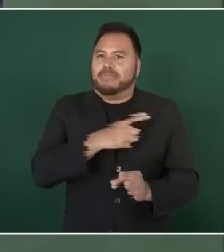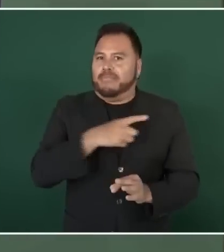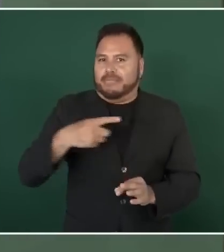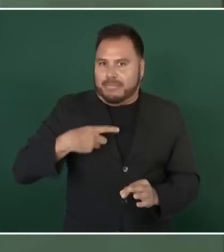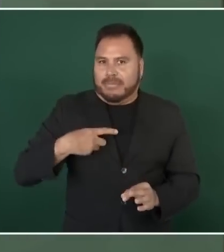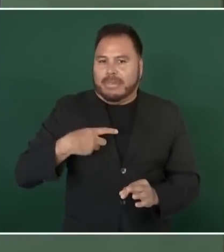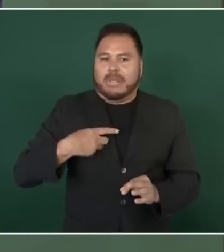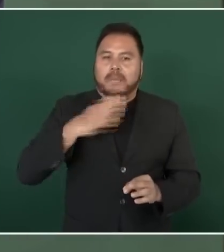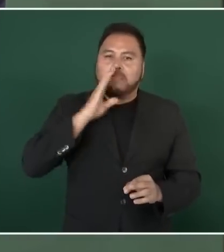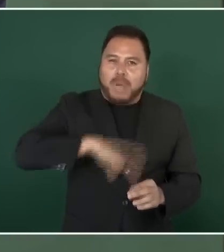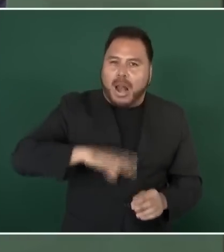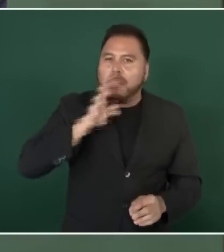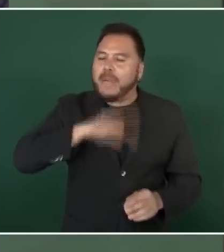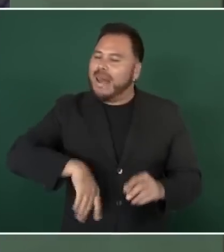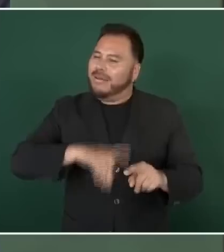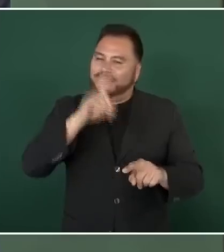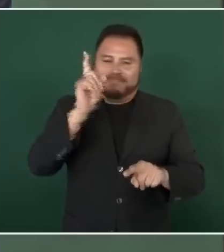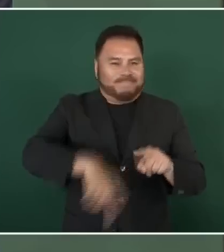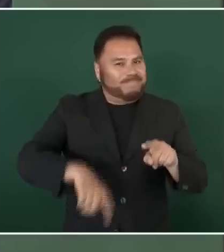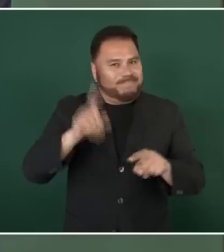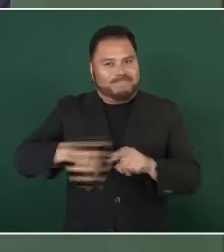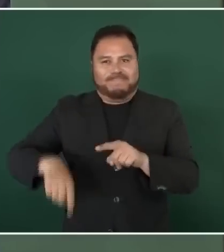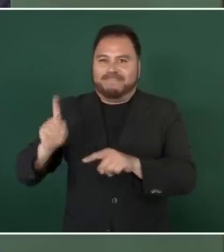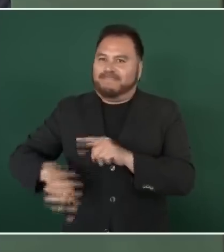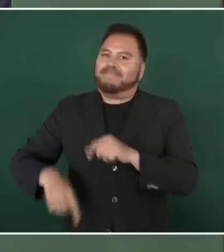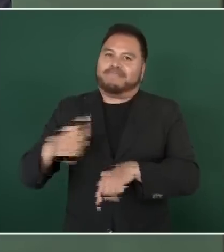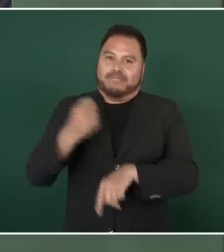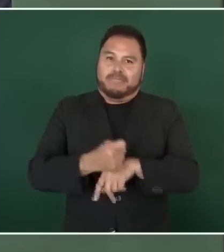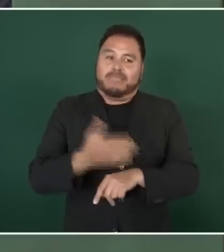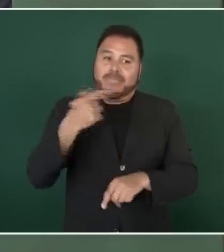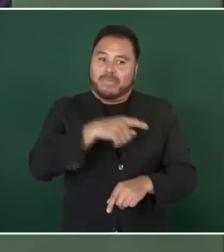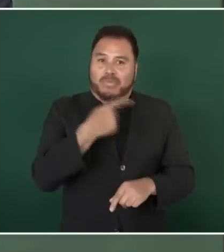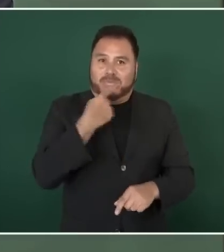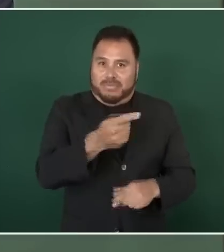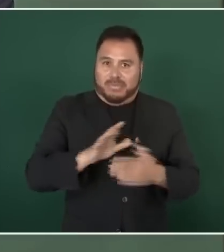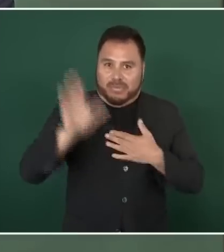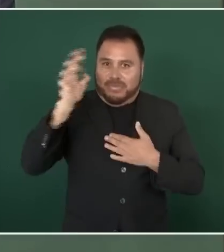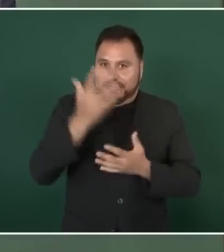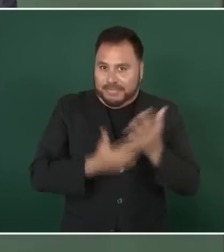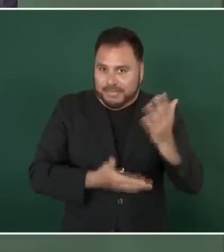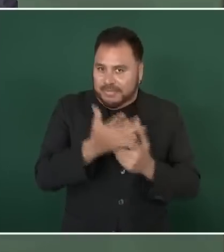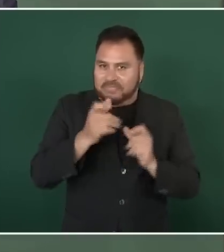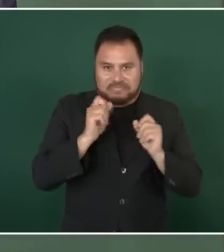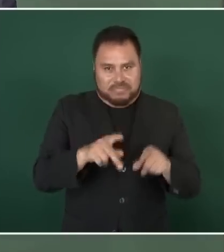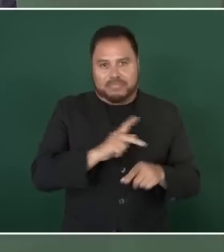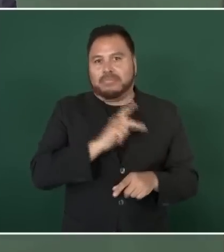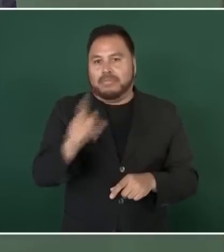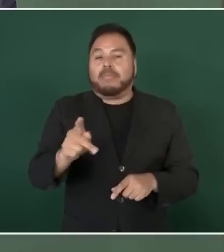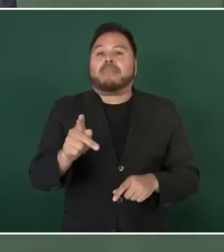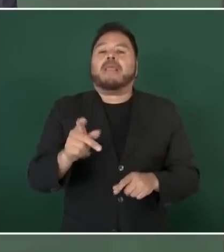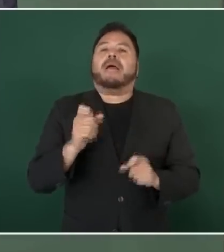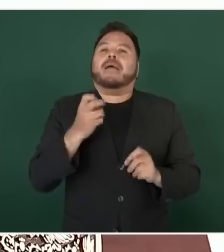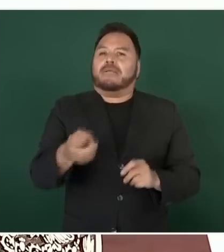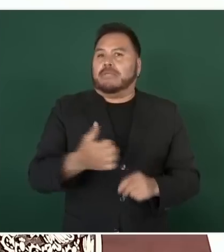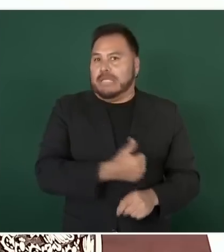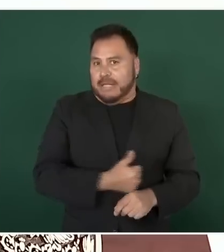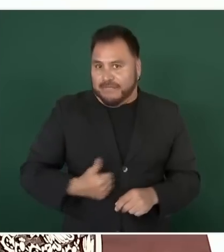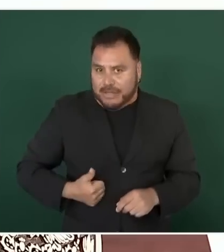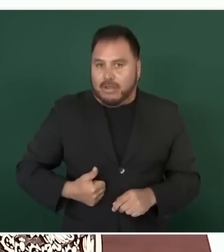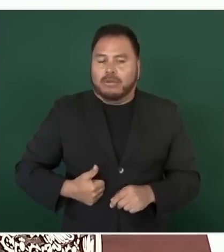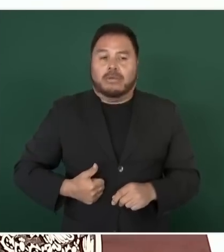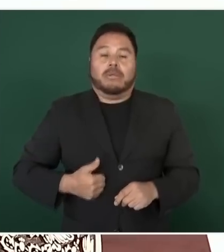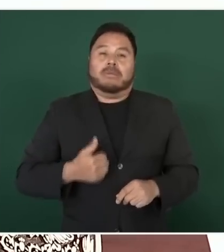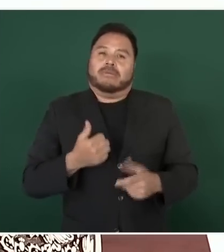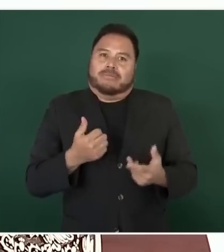el mal que se propuso usted extirpar. El sacrificio habría sido